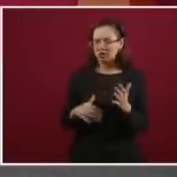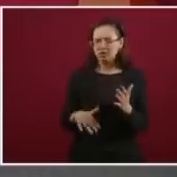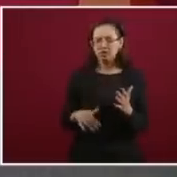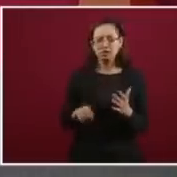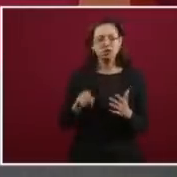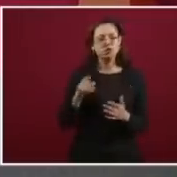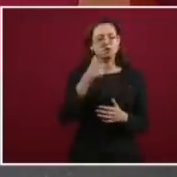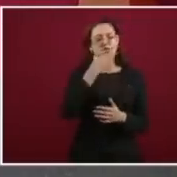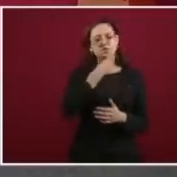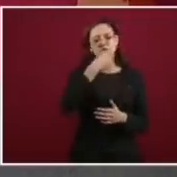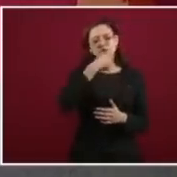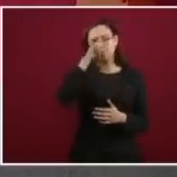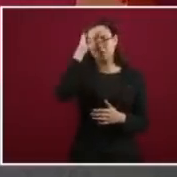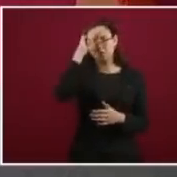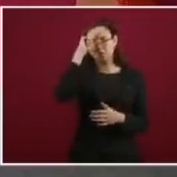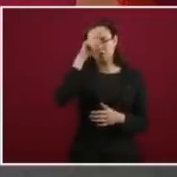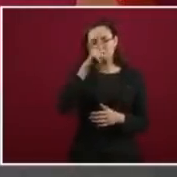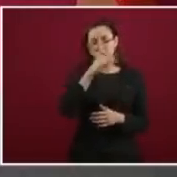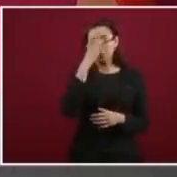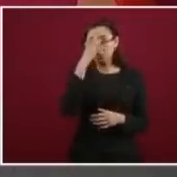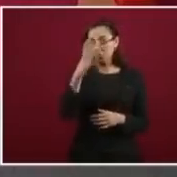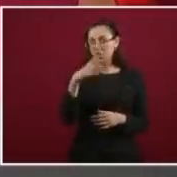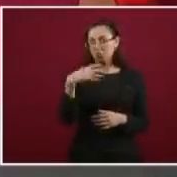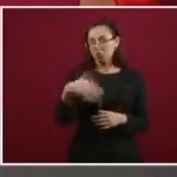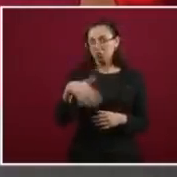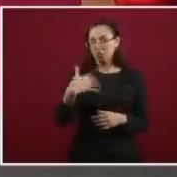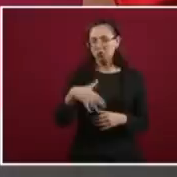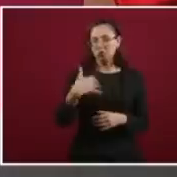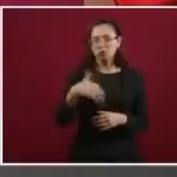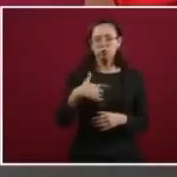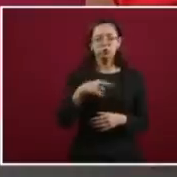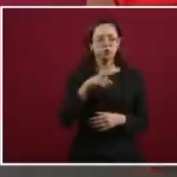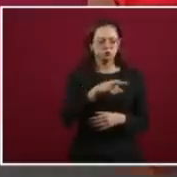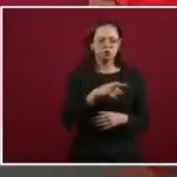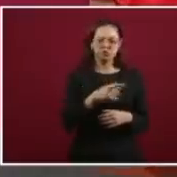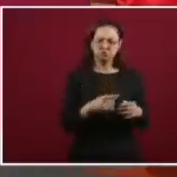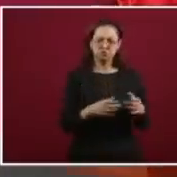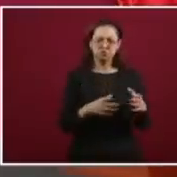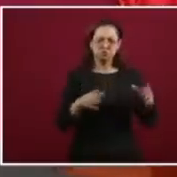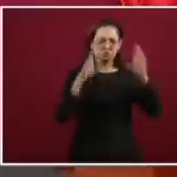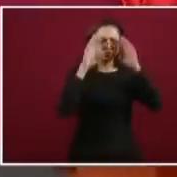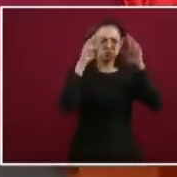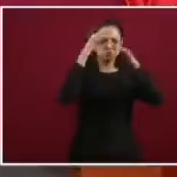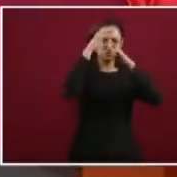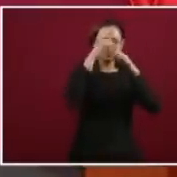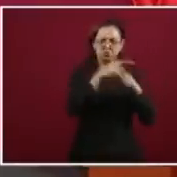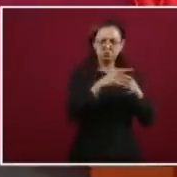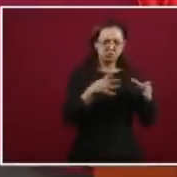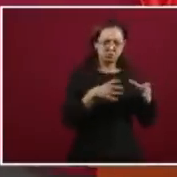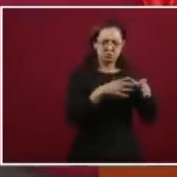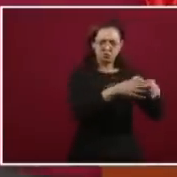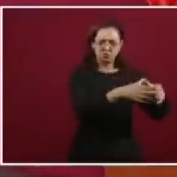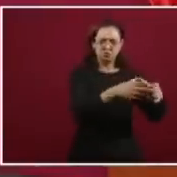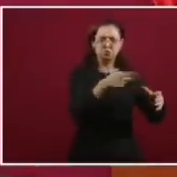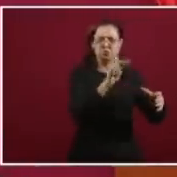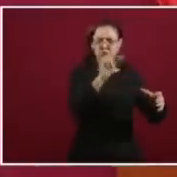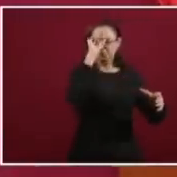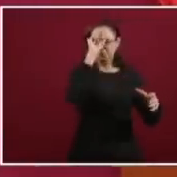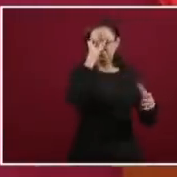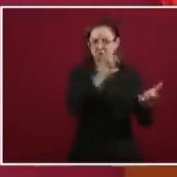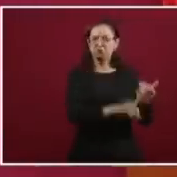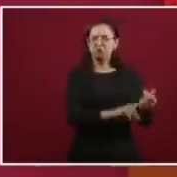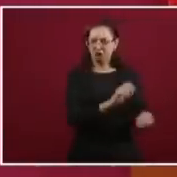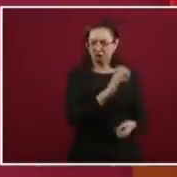un intelectual serio de derecha conservador pero inteligente